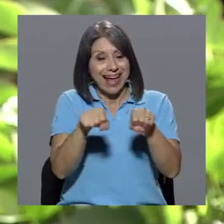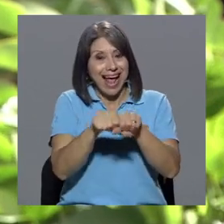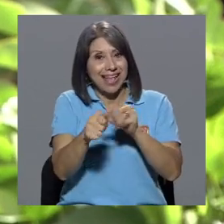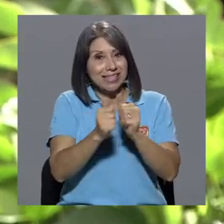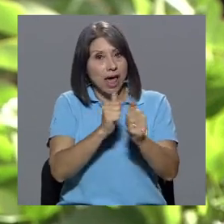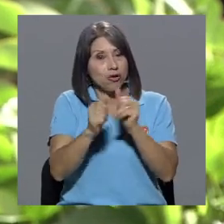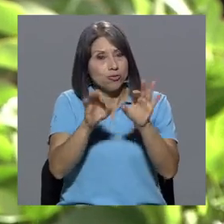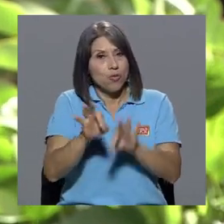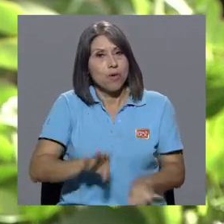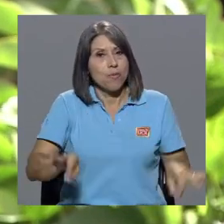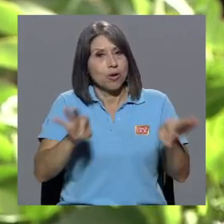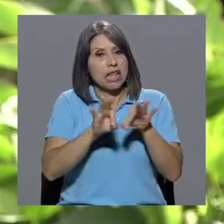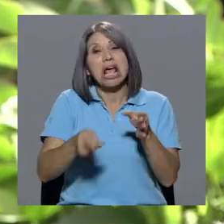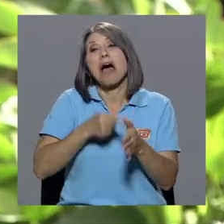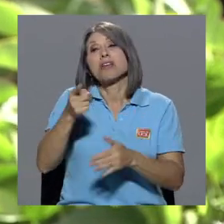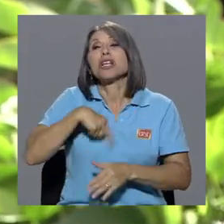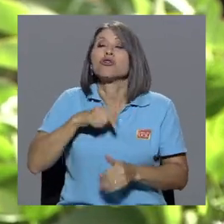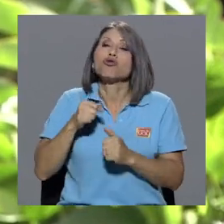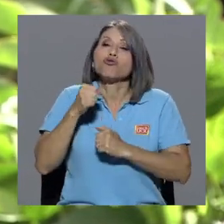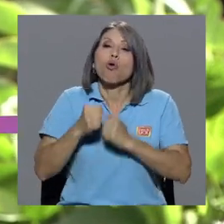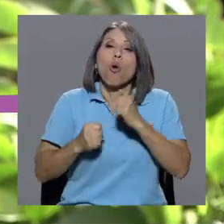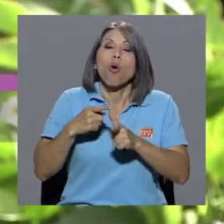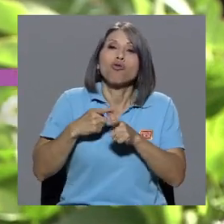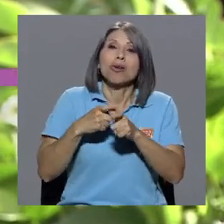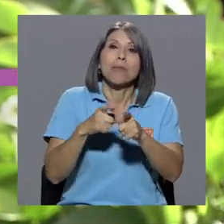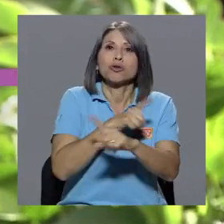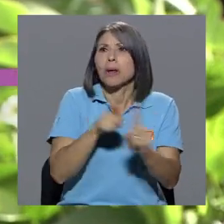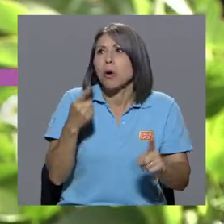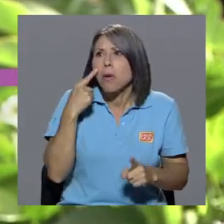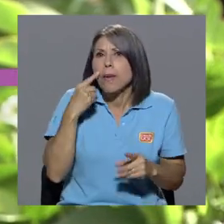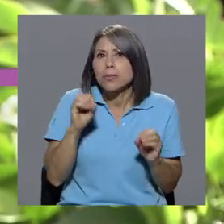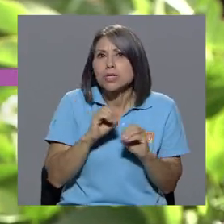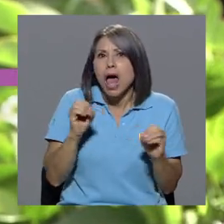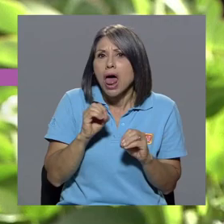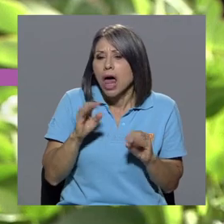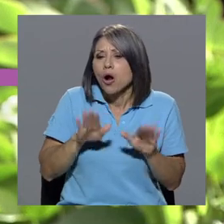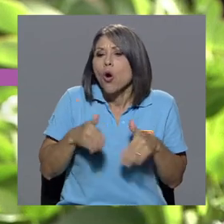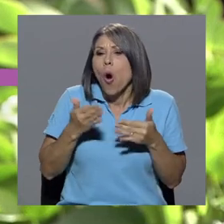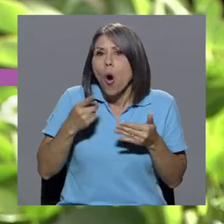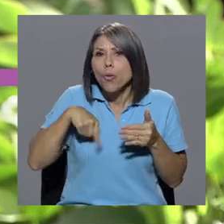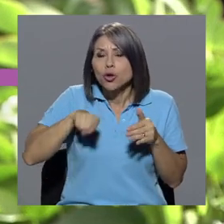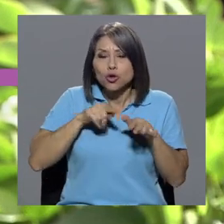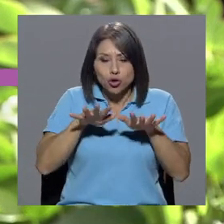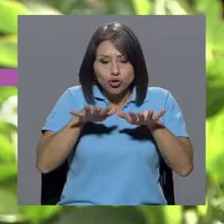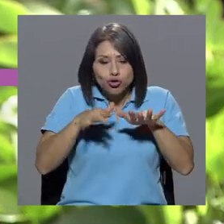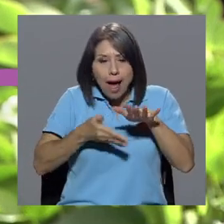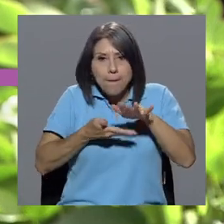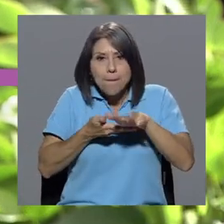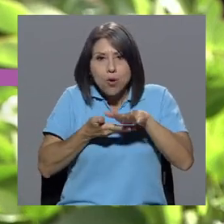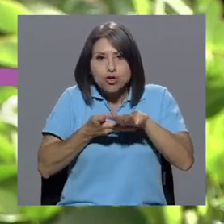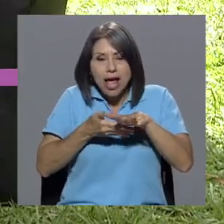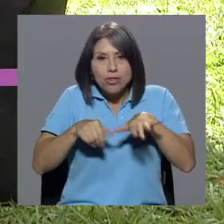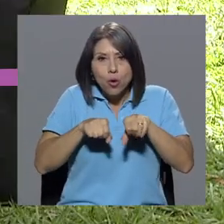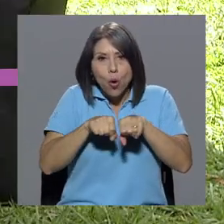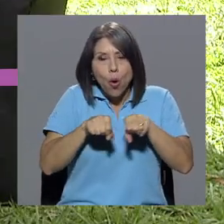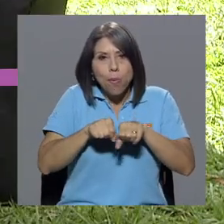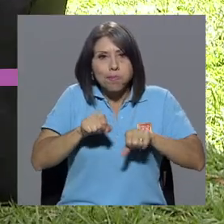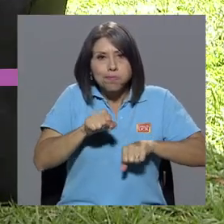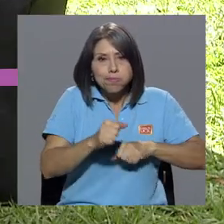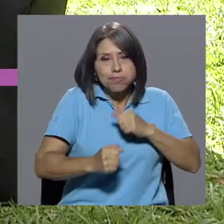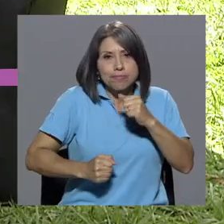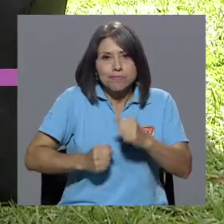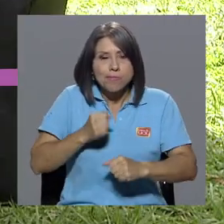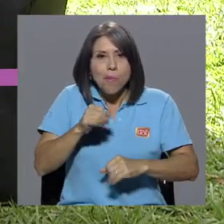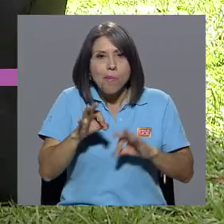es muy importante, ¿verdad? Porque a veces corremos y no vigilamos cómo estamos, ni cómo estamos apoyando, ni cómo estamos calzando. Entonces, la manera